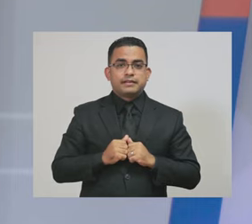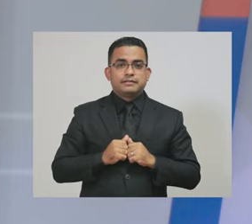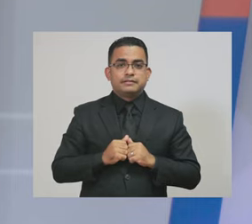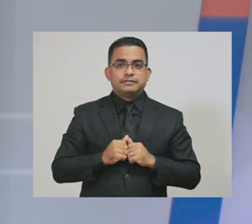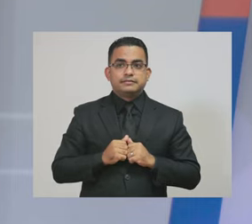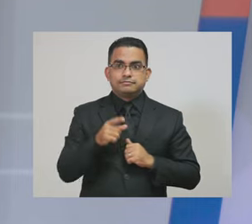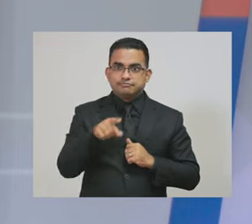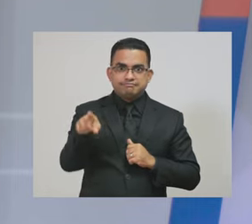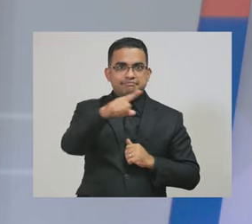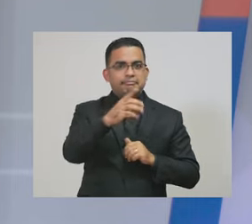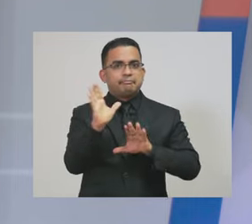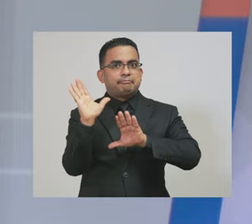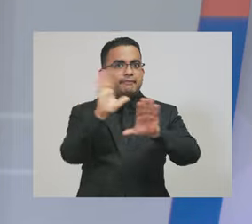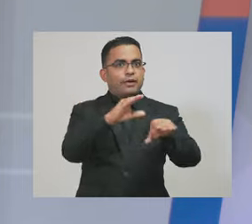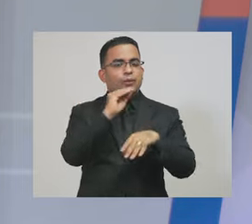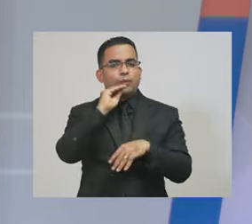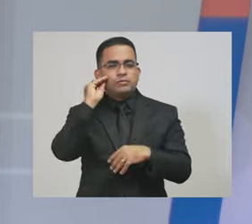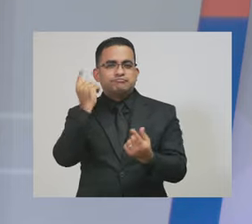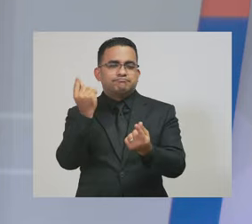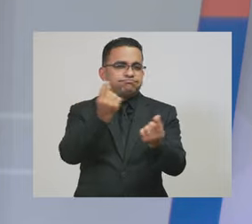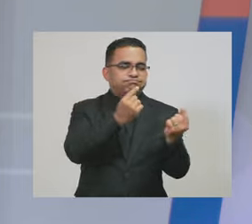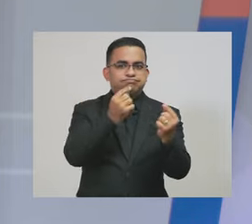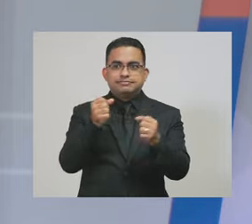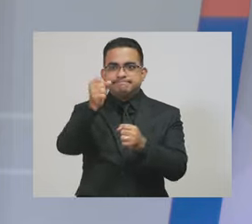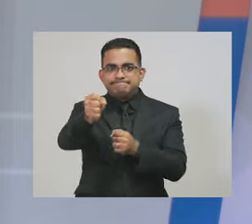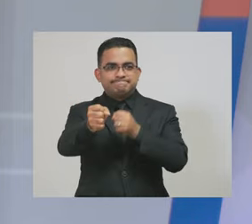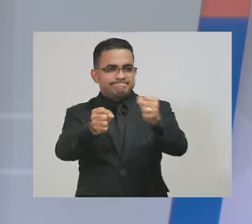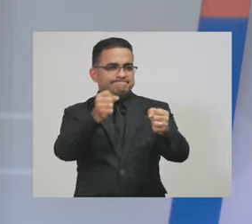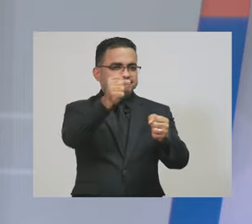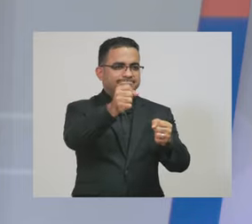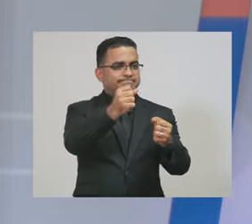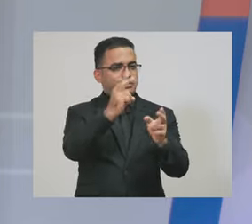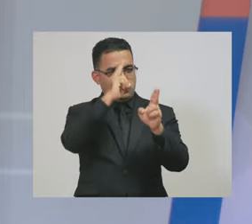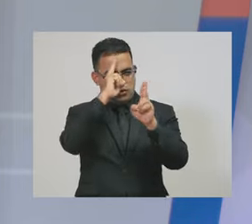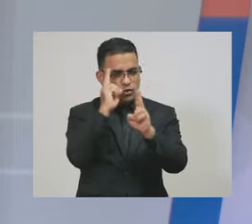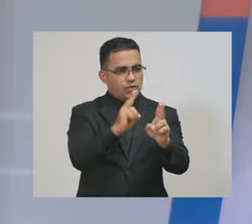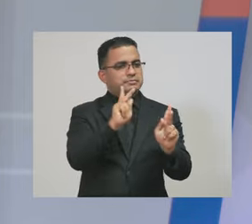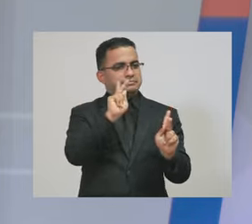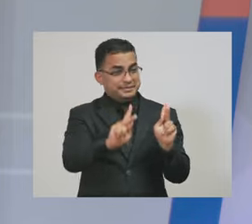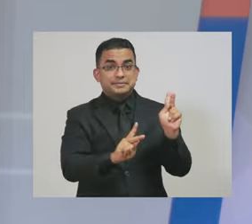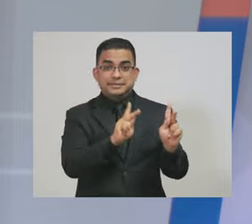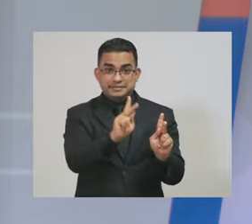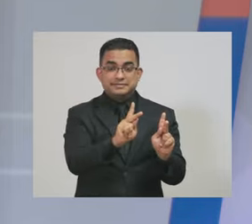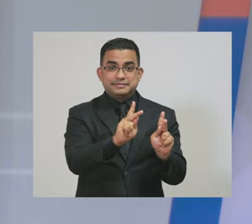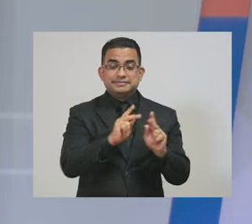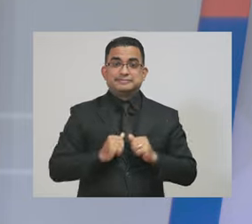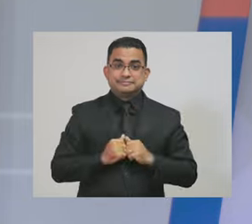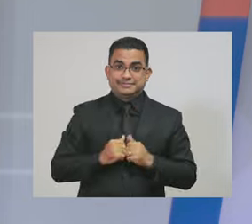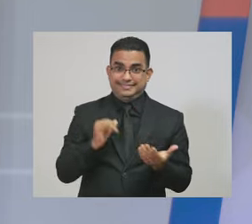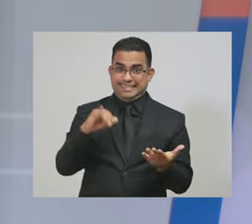devolver a la humanidad su propia humanidad colocar de nuevo el ser humano en el pedestal que le